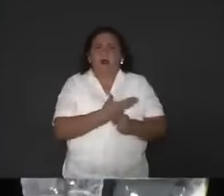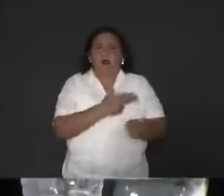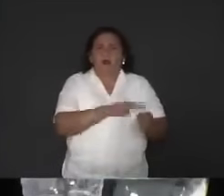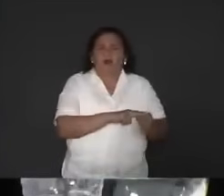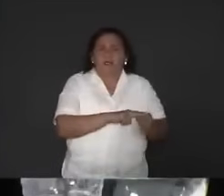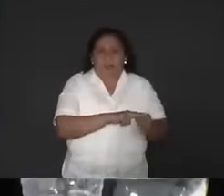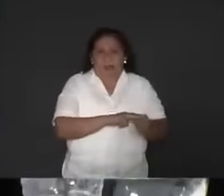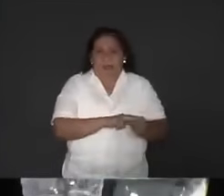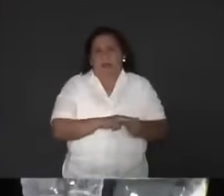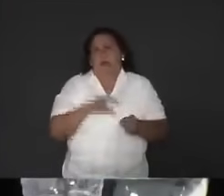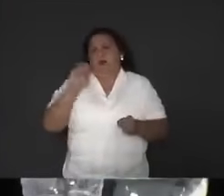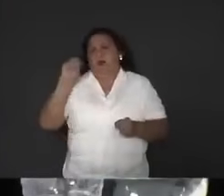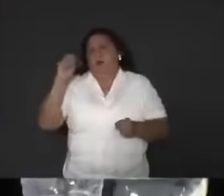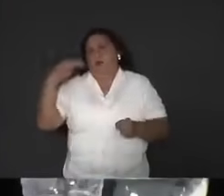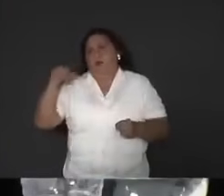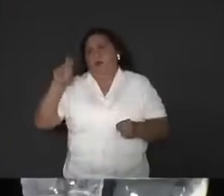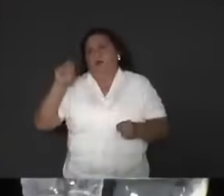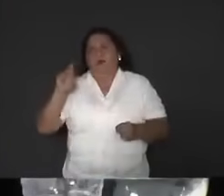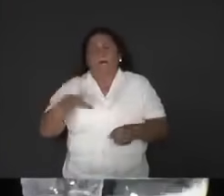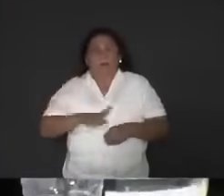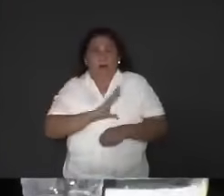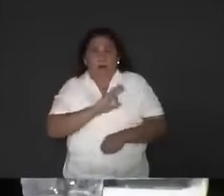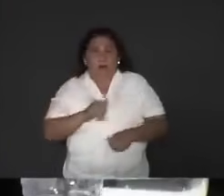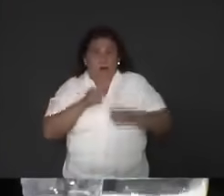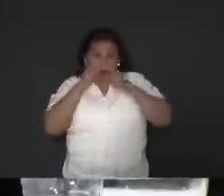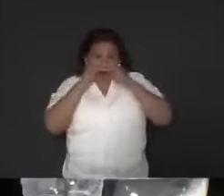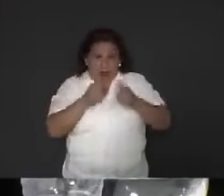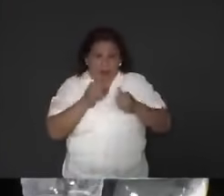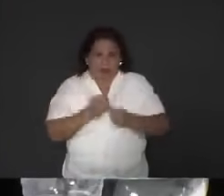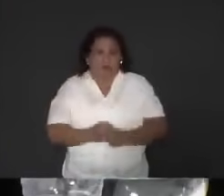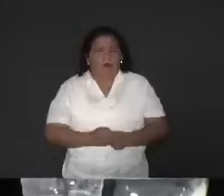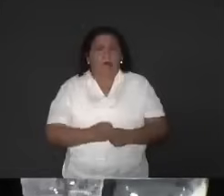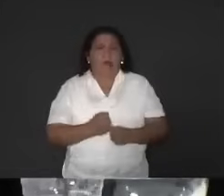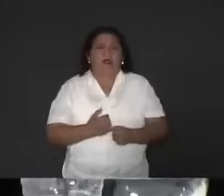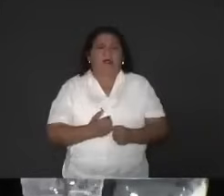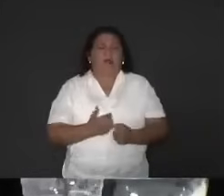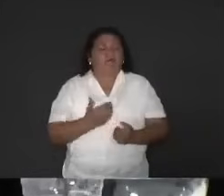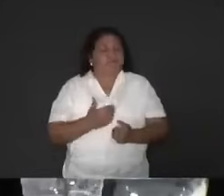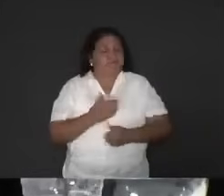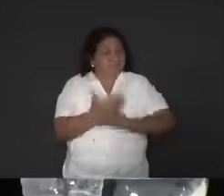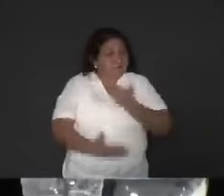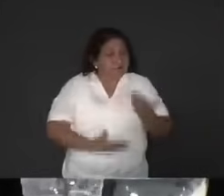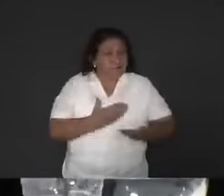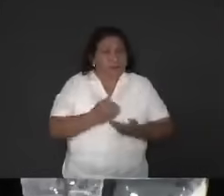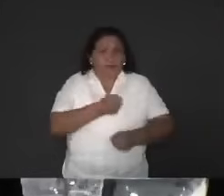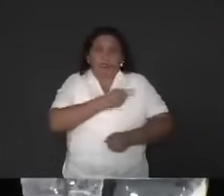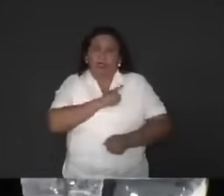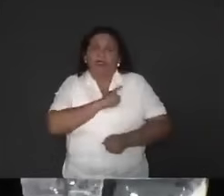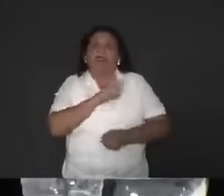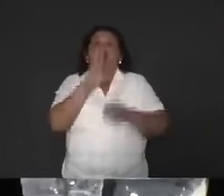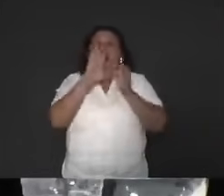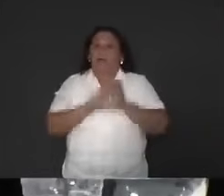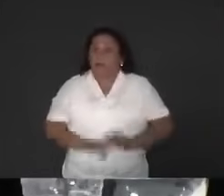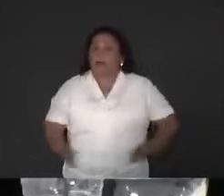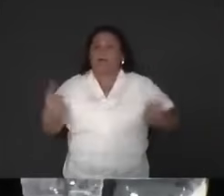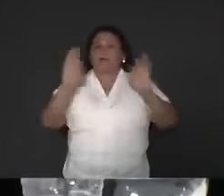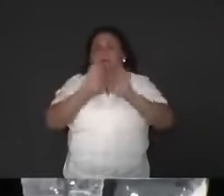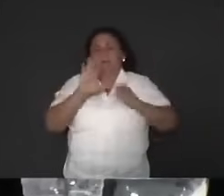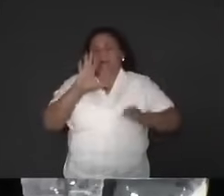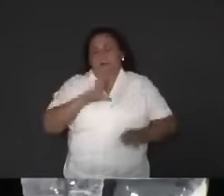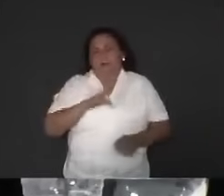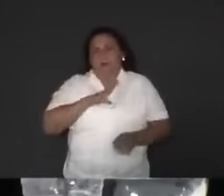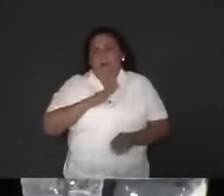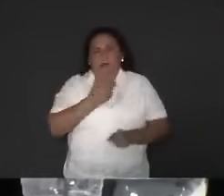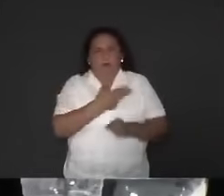suficiente para atender a la población, pero que tiene acceso a los servicios de salud. Es importante que exista